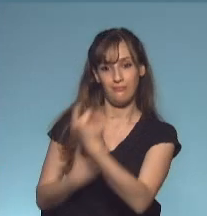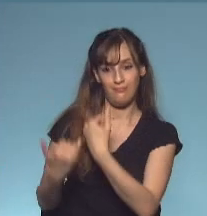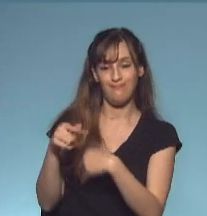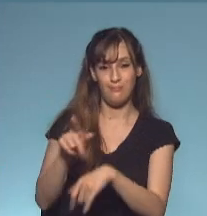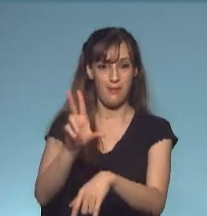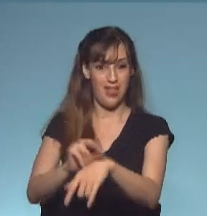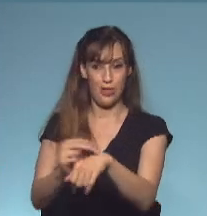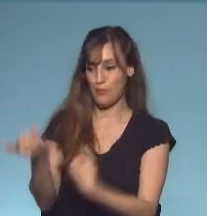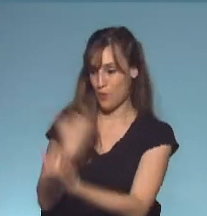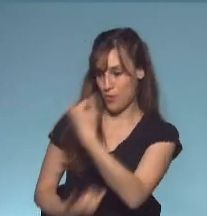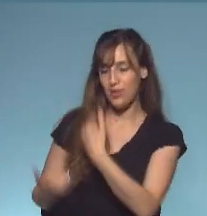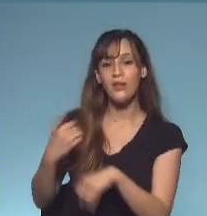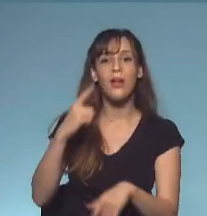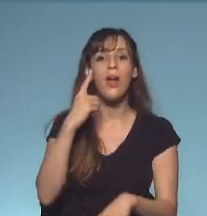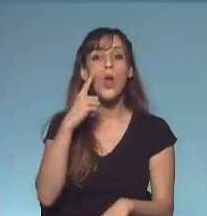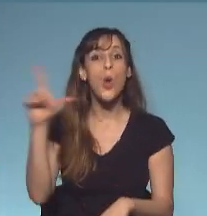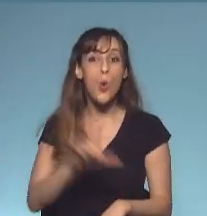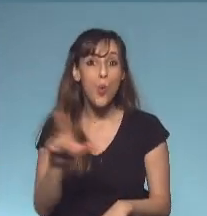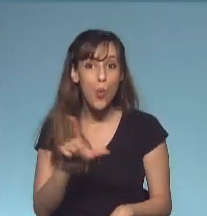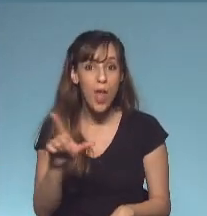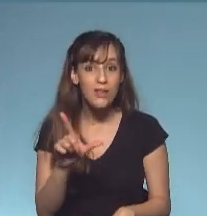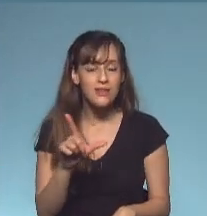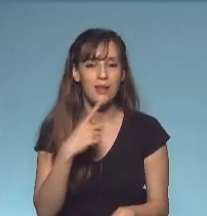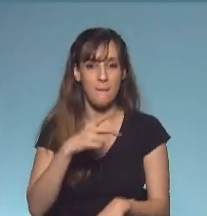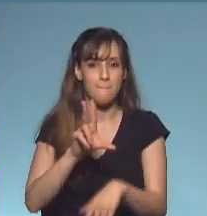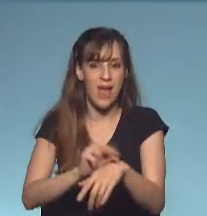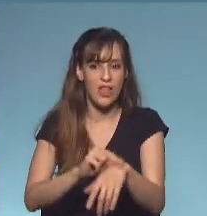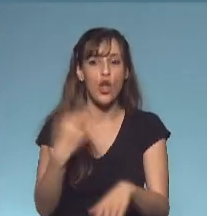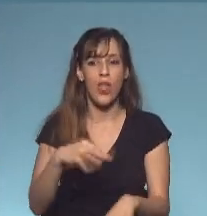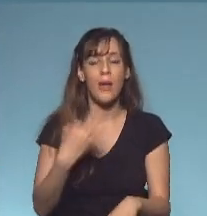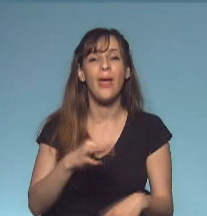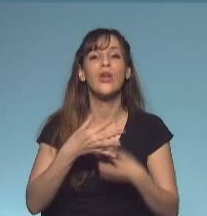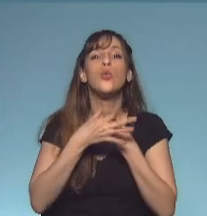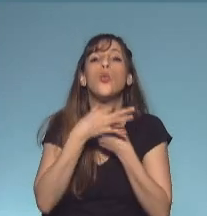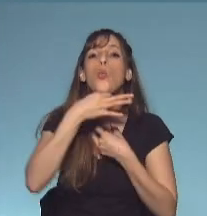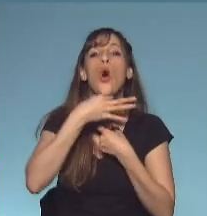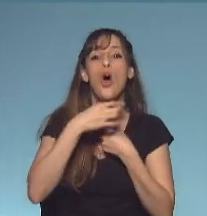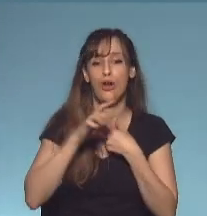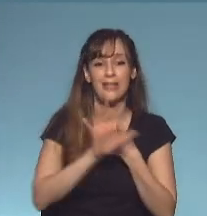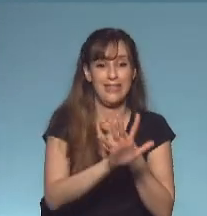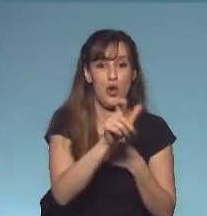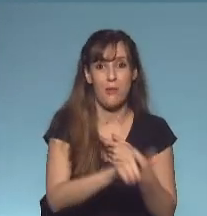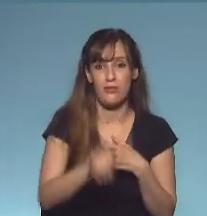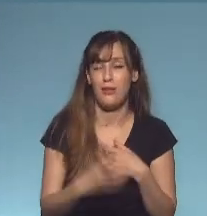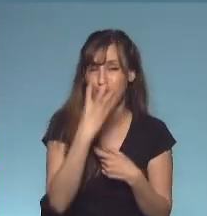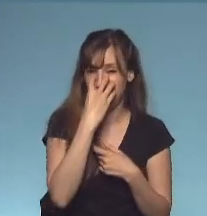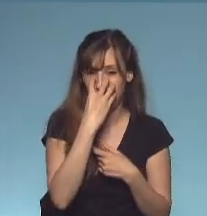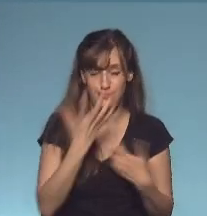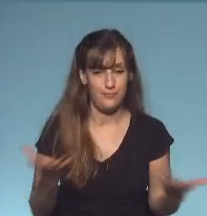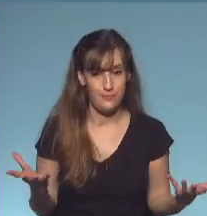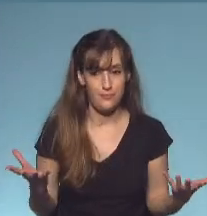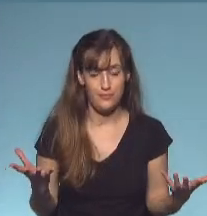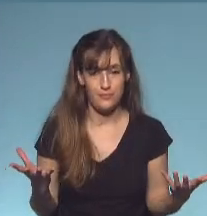lunes el médico que estaba a cargo tuvo que intubar a 5 personas. Teníamos antes de esta semana